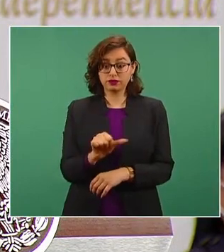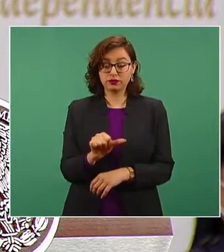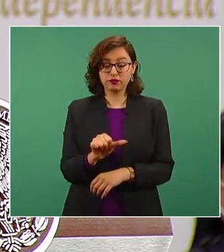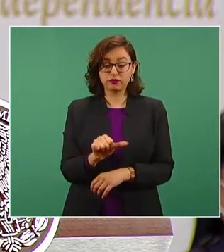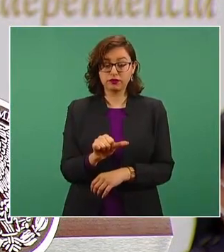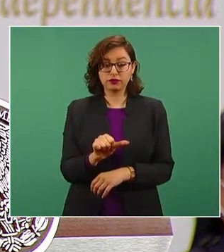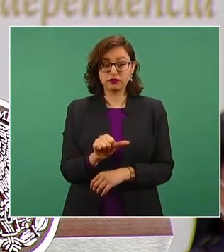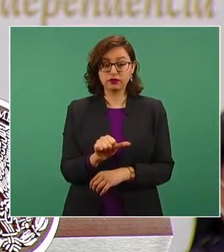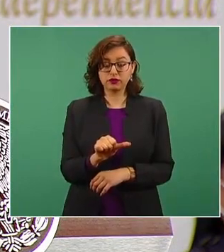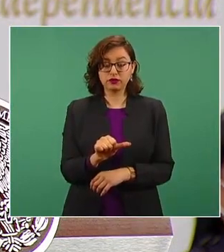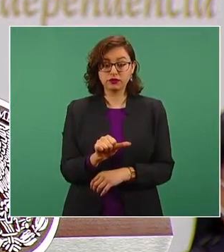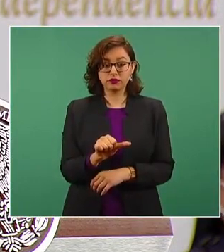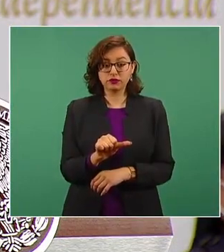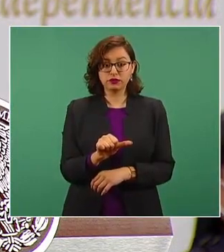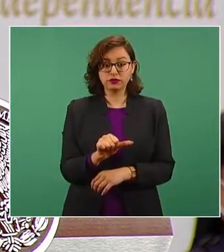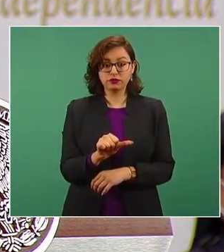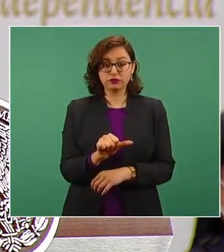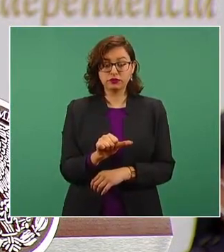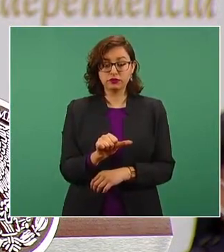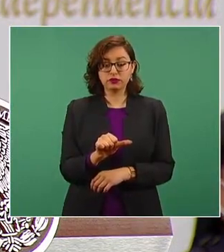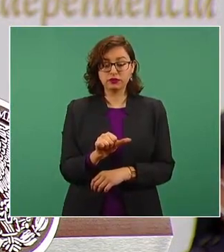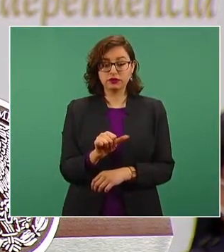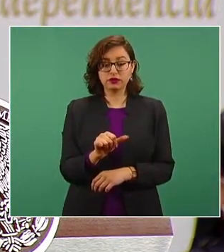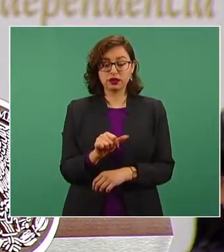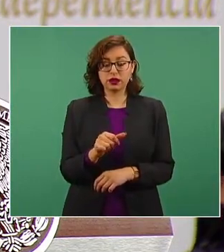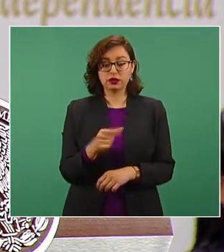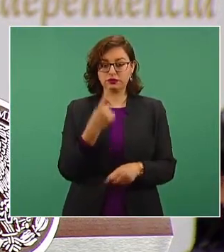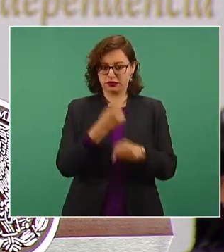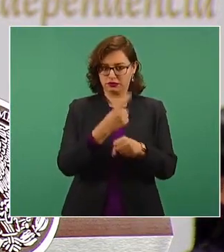y luego, en la segunda parte,